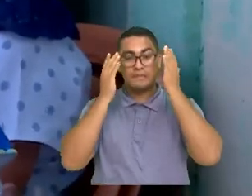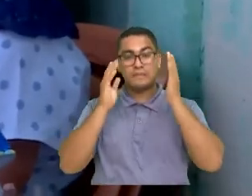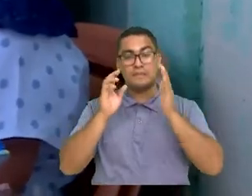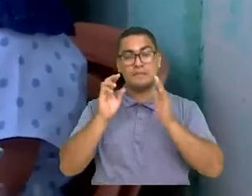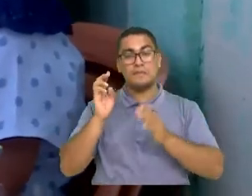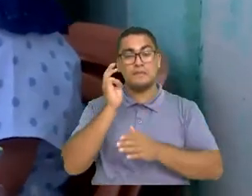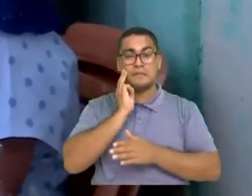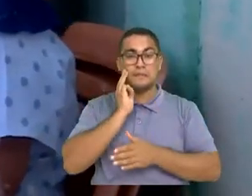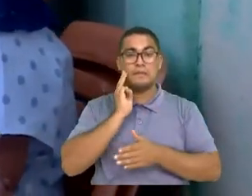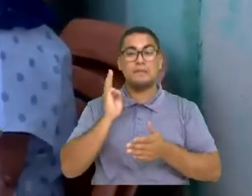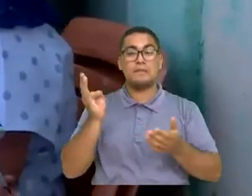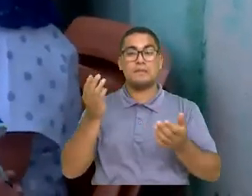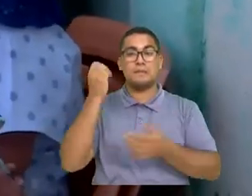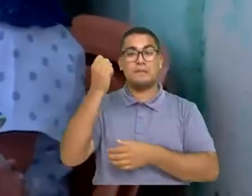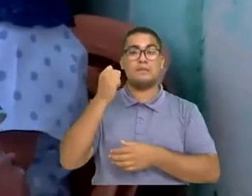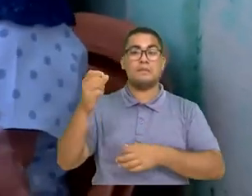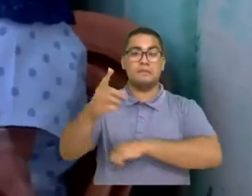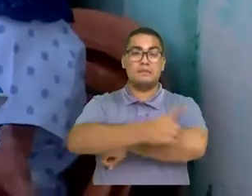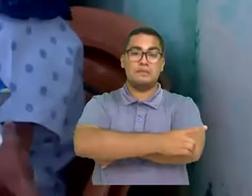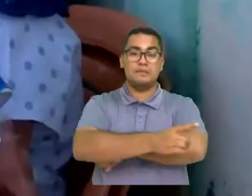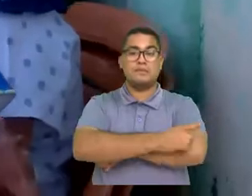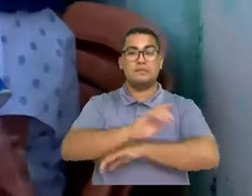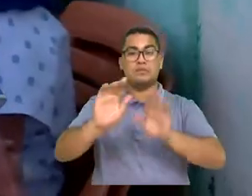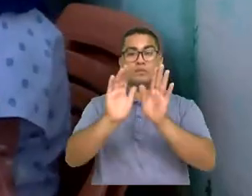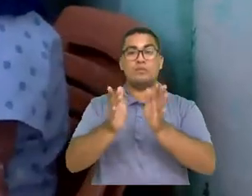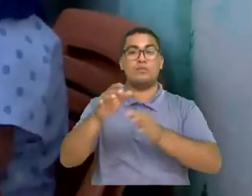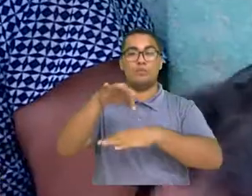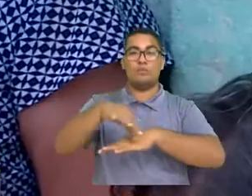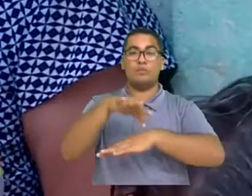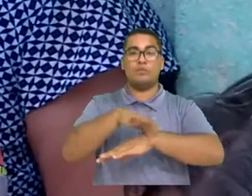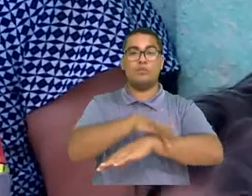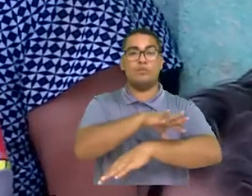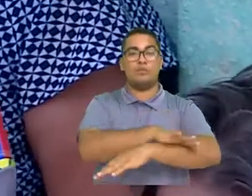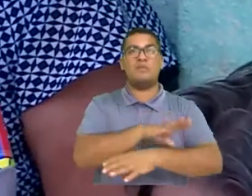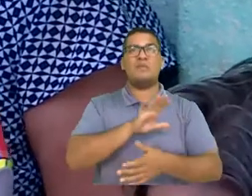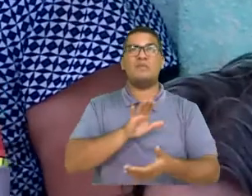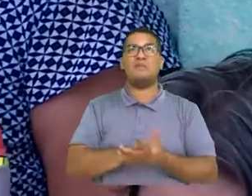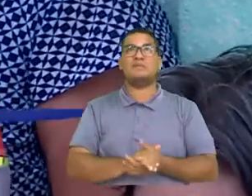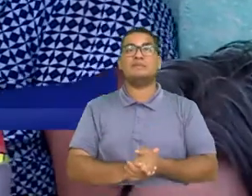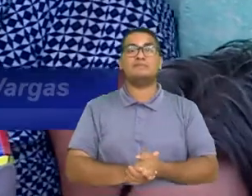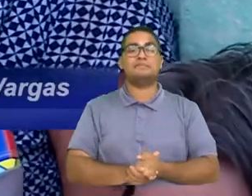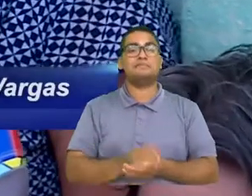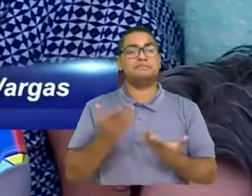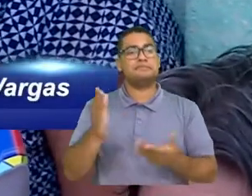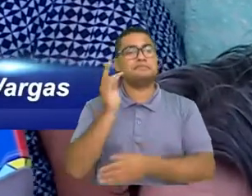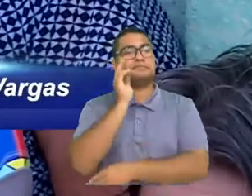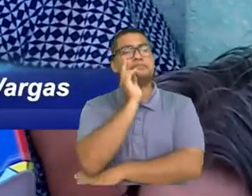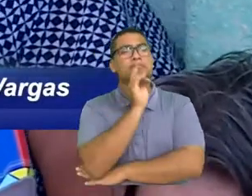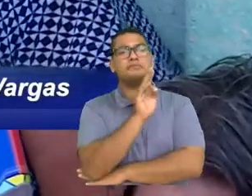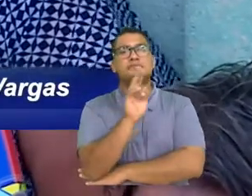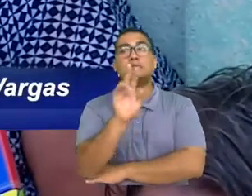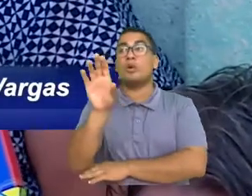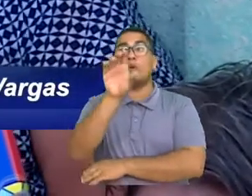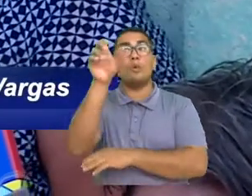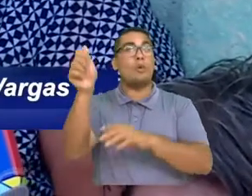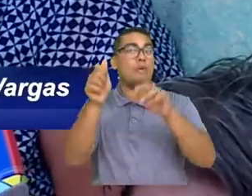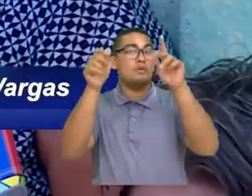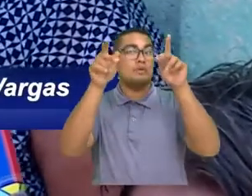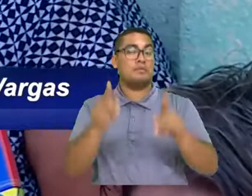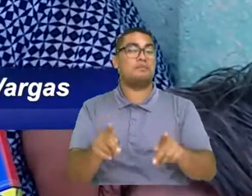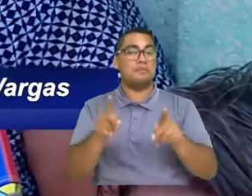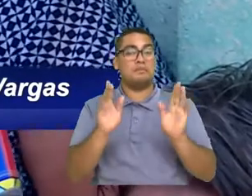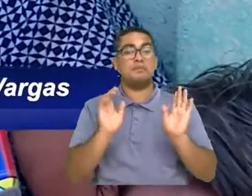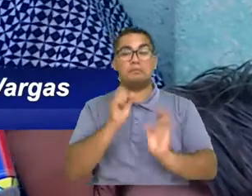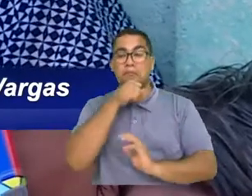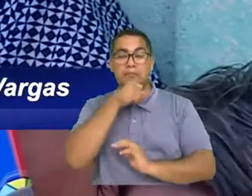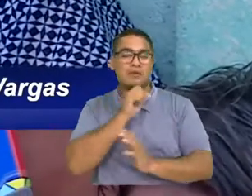mártir. Daniel Ortega y la Rosario Murillo. También he visto que otros ancianos, sin necesidad que sean de héroes y